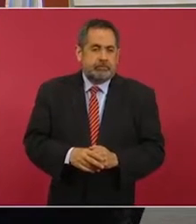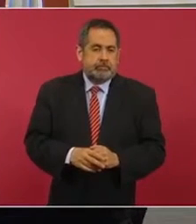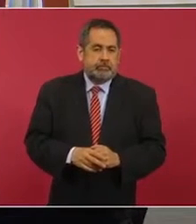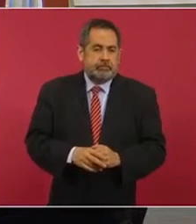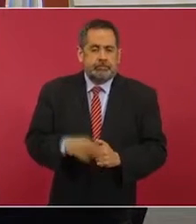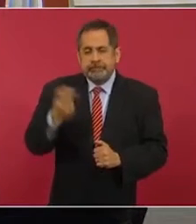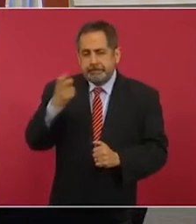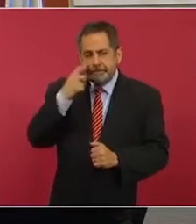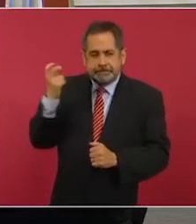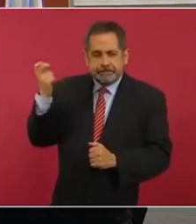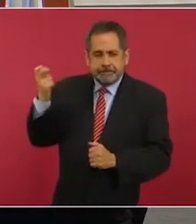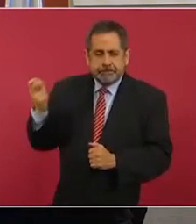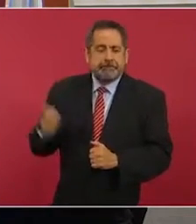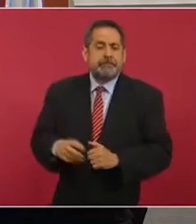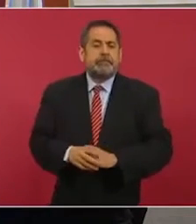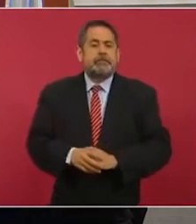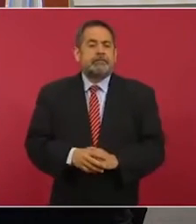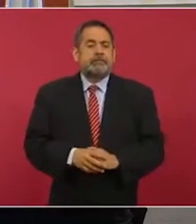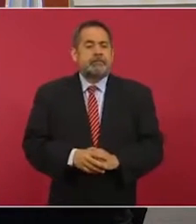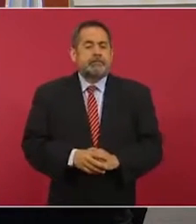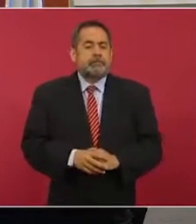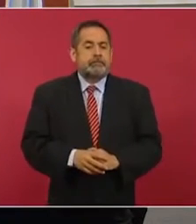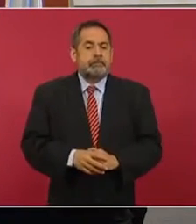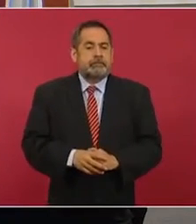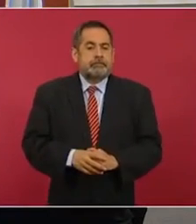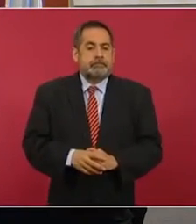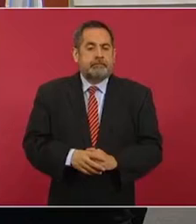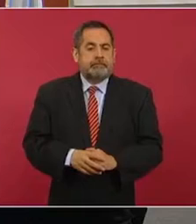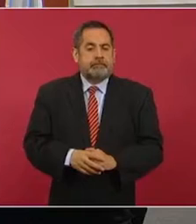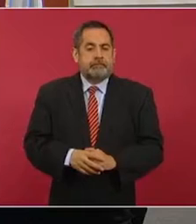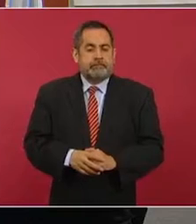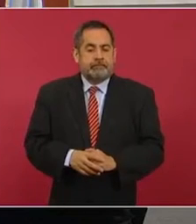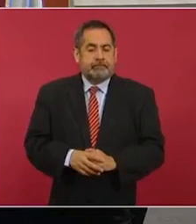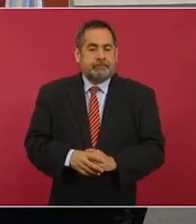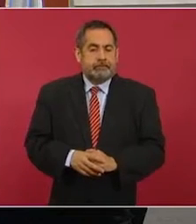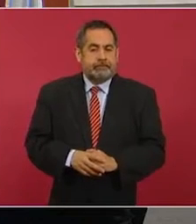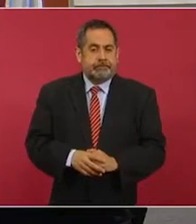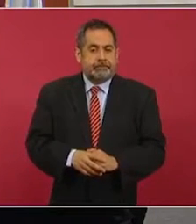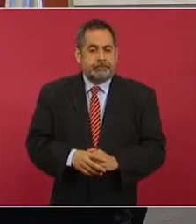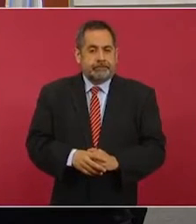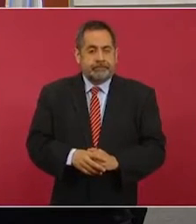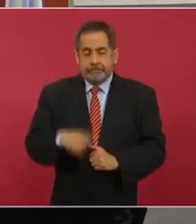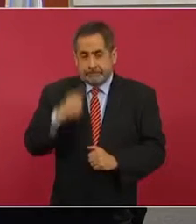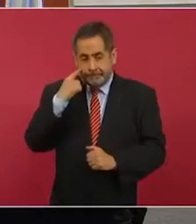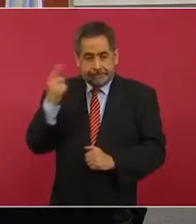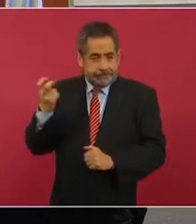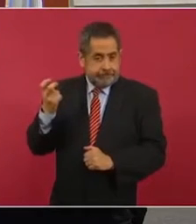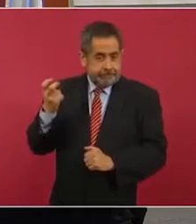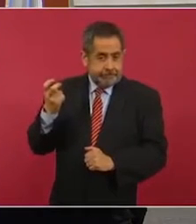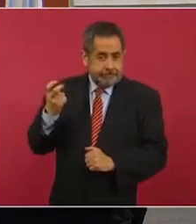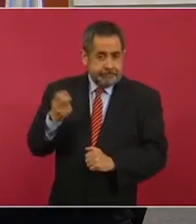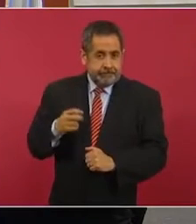Aquí está. Sí, mire, este es febrero. Si vemos solo cuatro